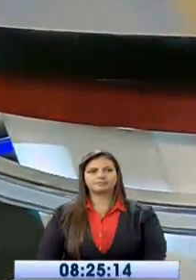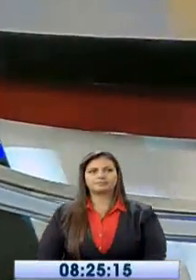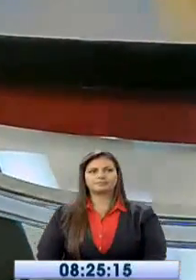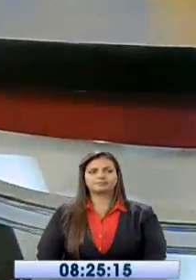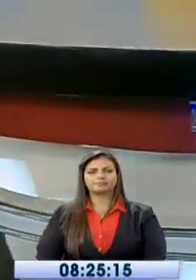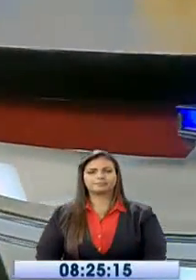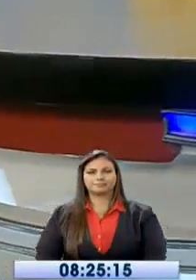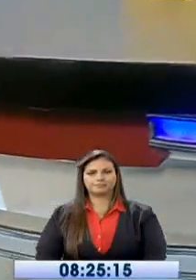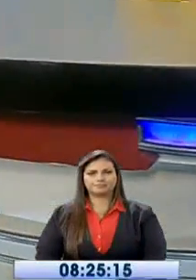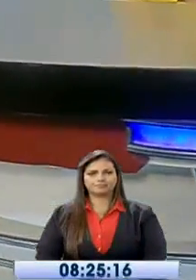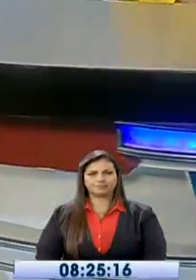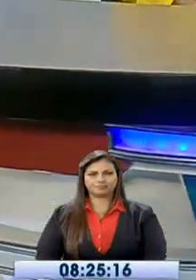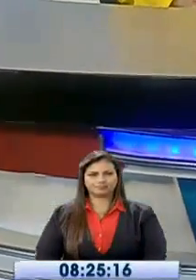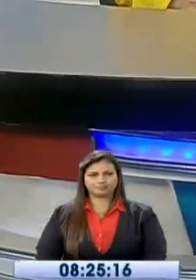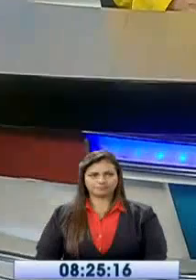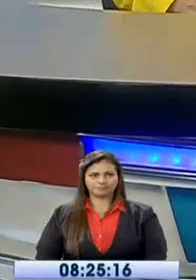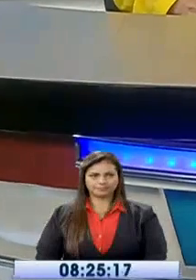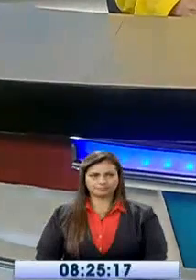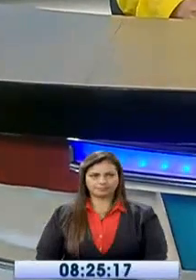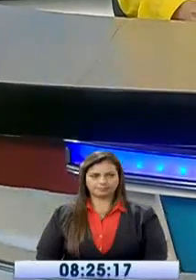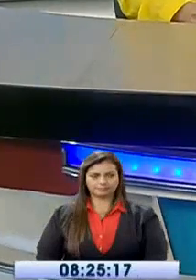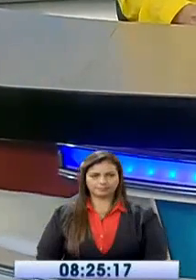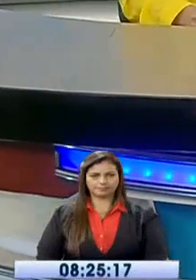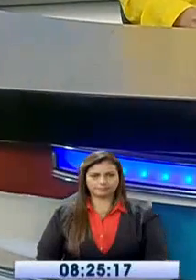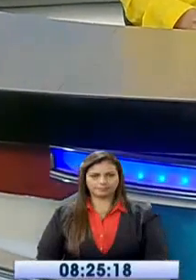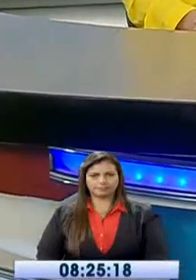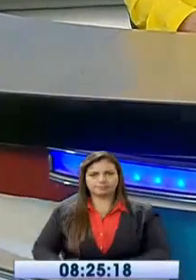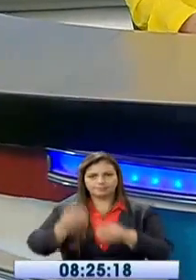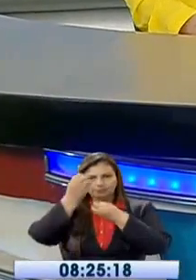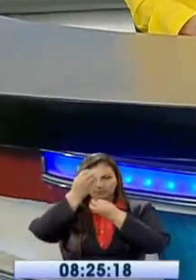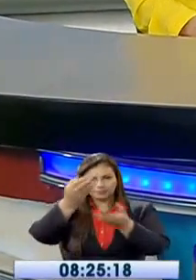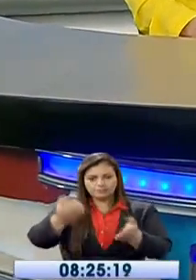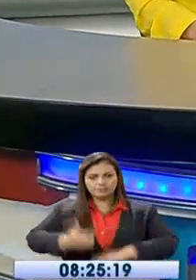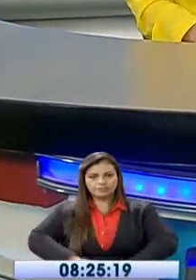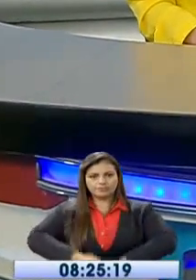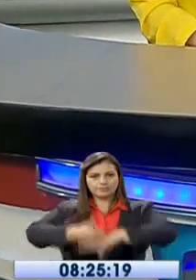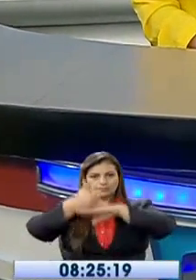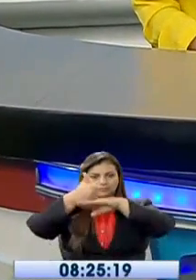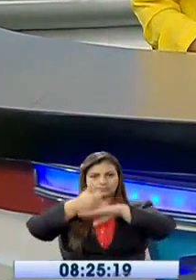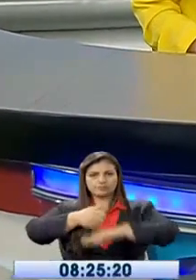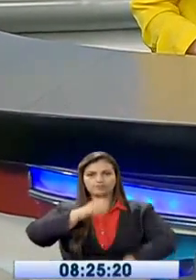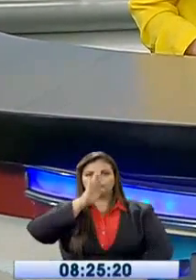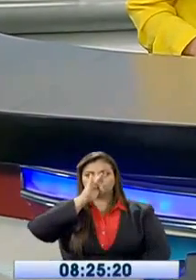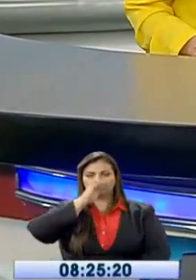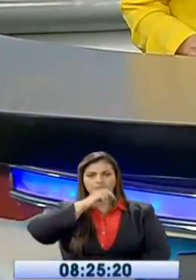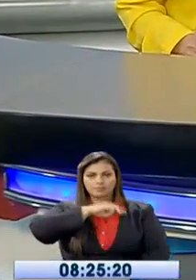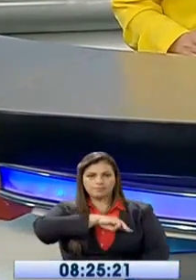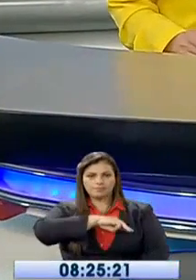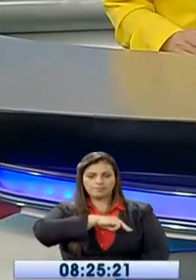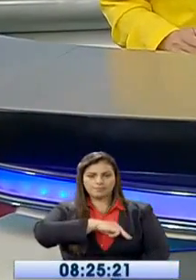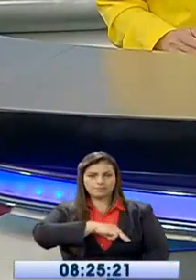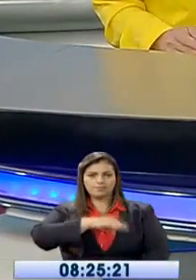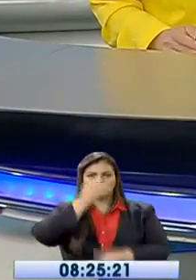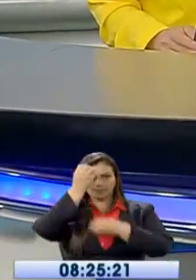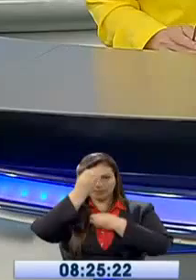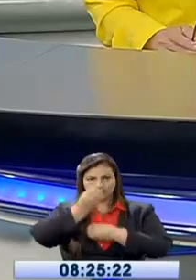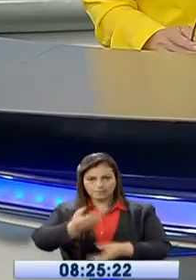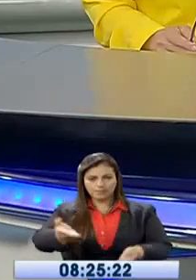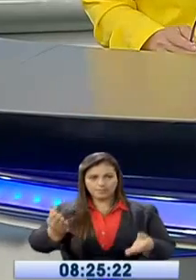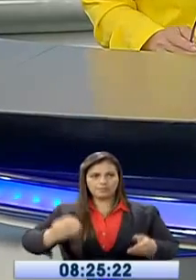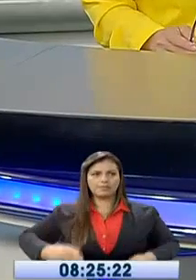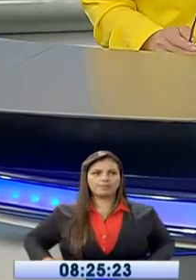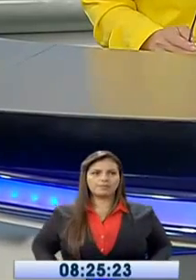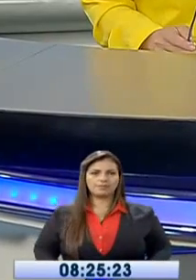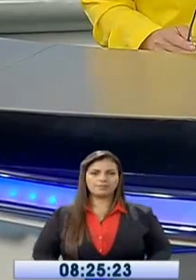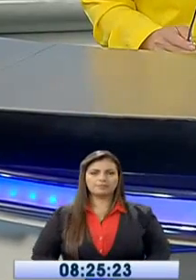Luisa, tenemos una comunicación de la agencia de tránsito, la ATM, Agencia de Tránsito Municipal, y